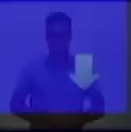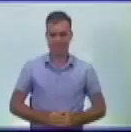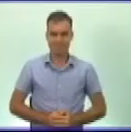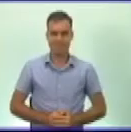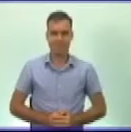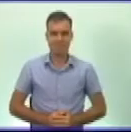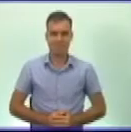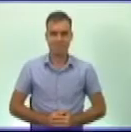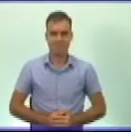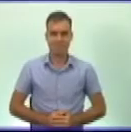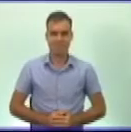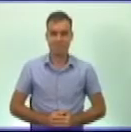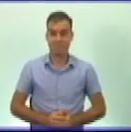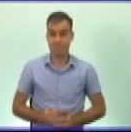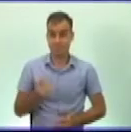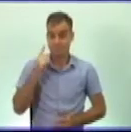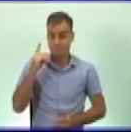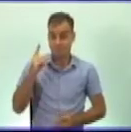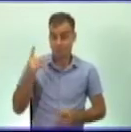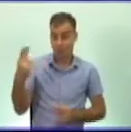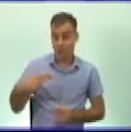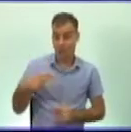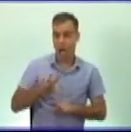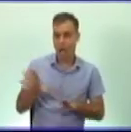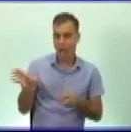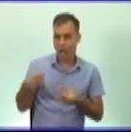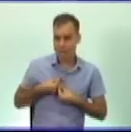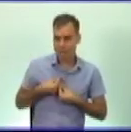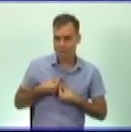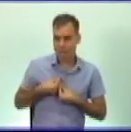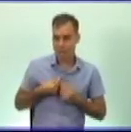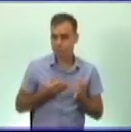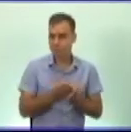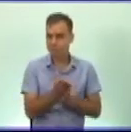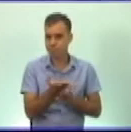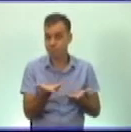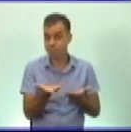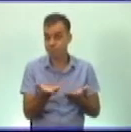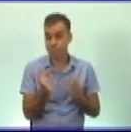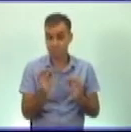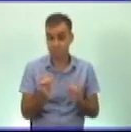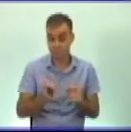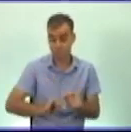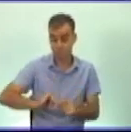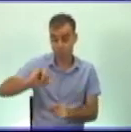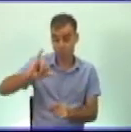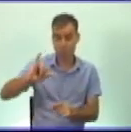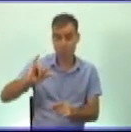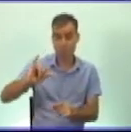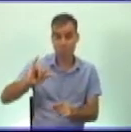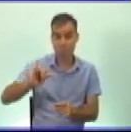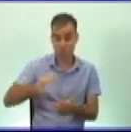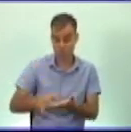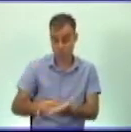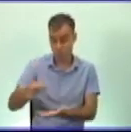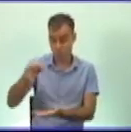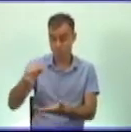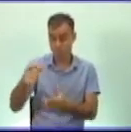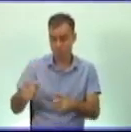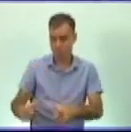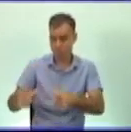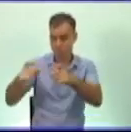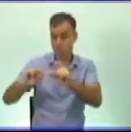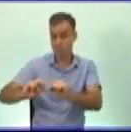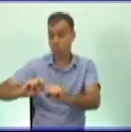Fíjense, ya tenemos la altura del cono. Vamos a continuar. Como tenemos la altura del cono, también sabemos la altura del cilindro, porque es el doble. Me dicen